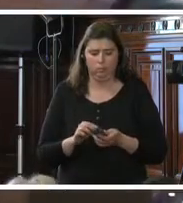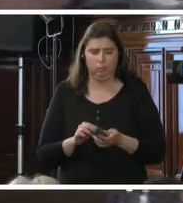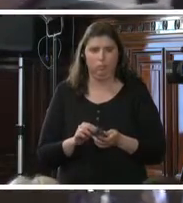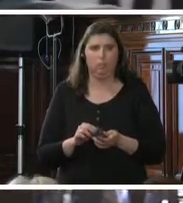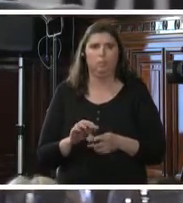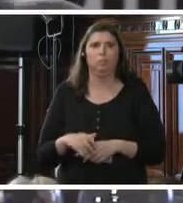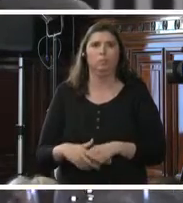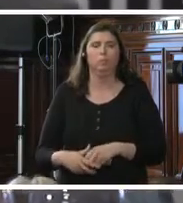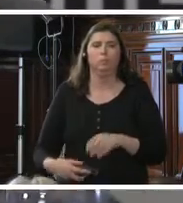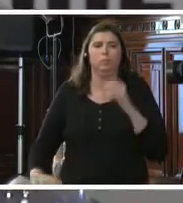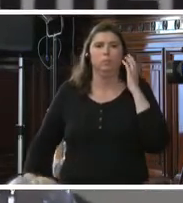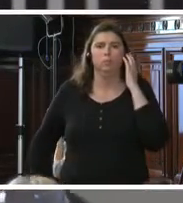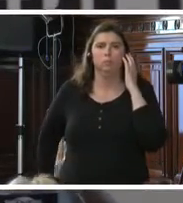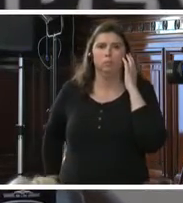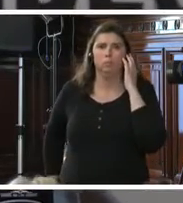Un saludo